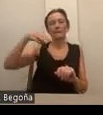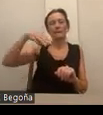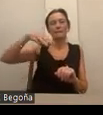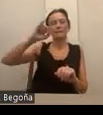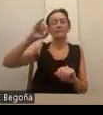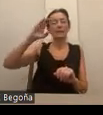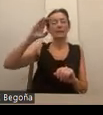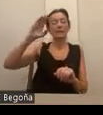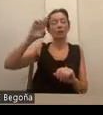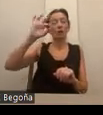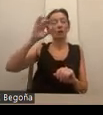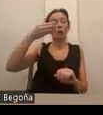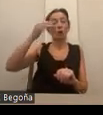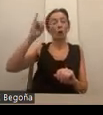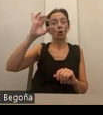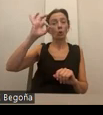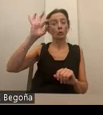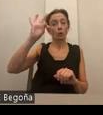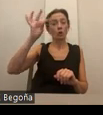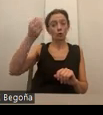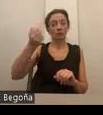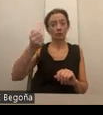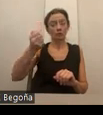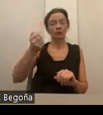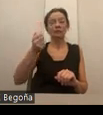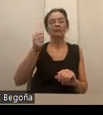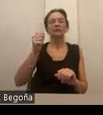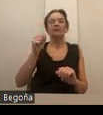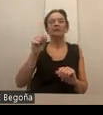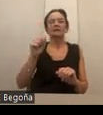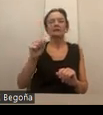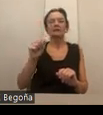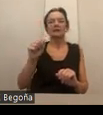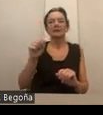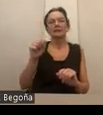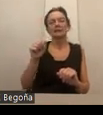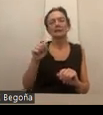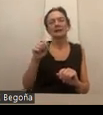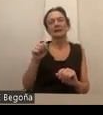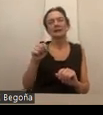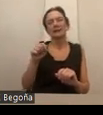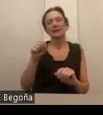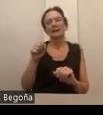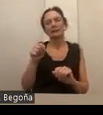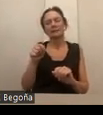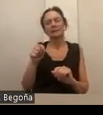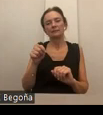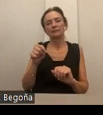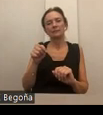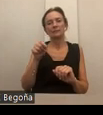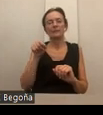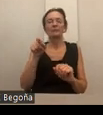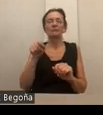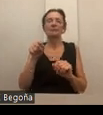bastante inmediato, se sabe claramente cuál es su efecto. En el caso de la diabetes no es tan evidente, no es